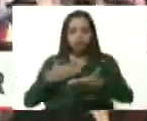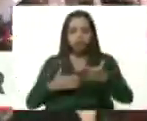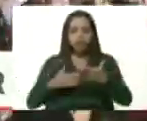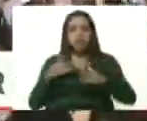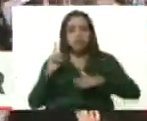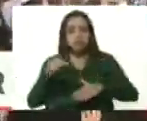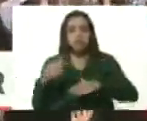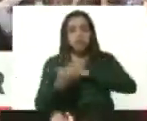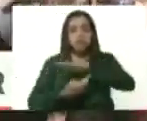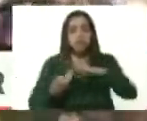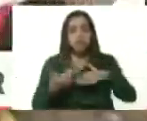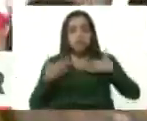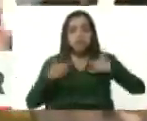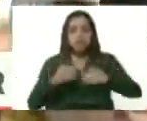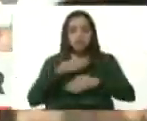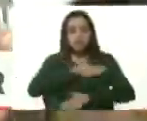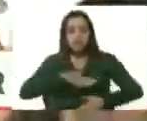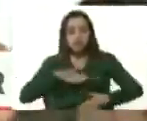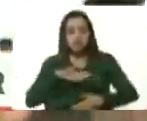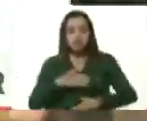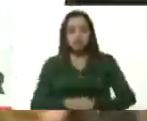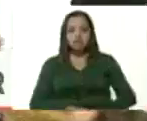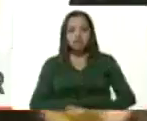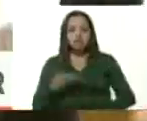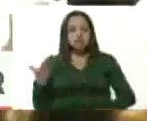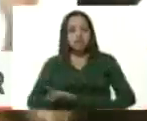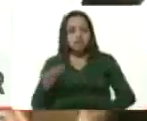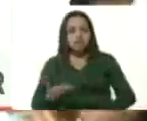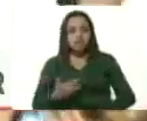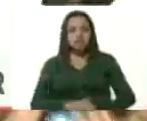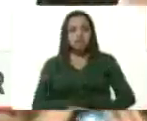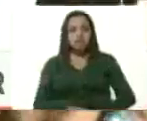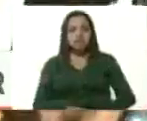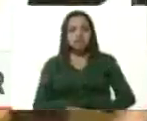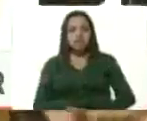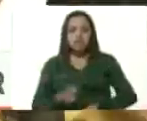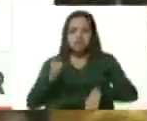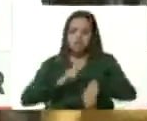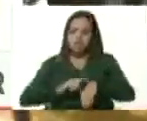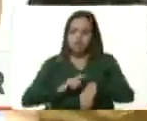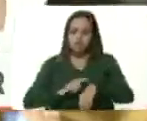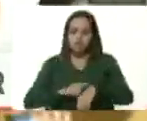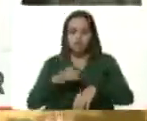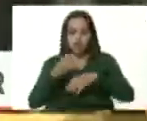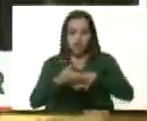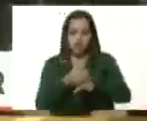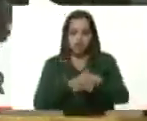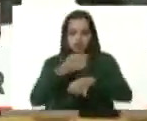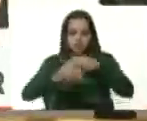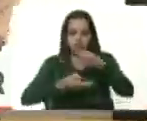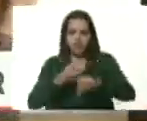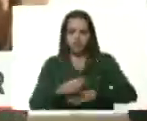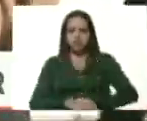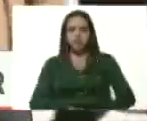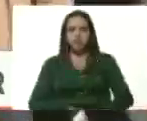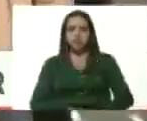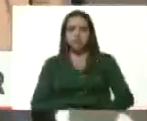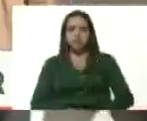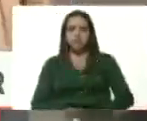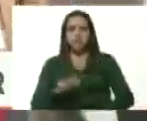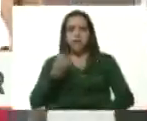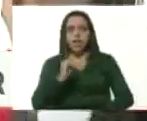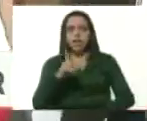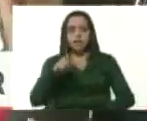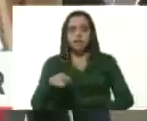también para el sano disfrute, importante en estos tiempos, como podíamos mencionar para ustedes. Además tendrá sitios